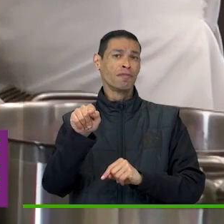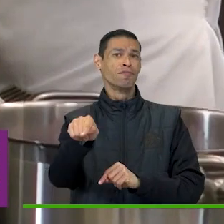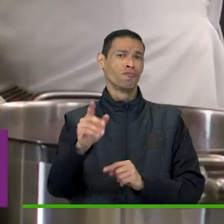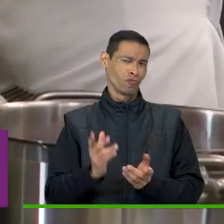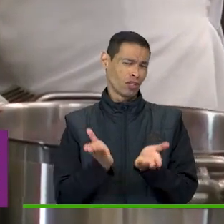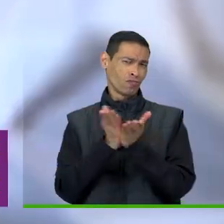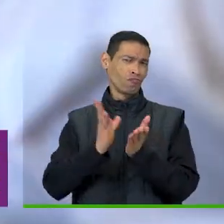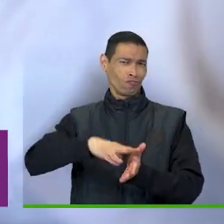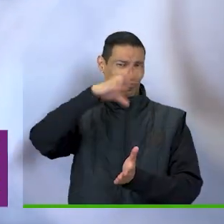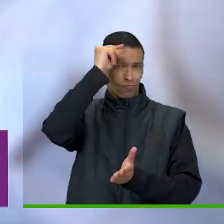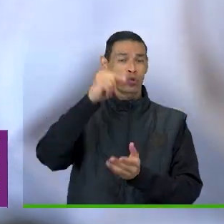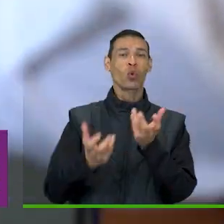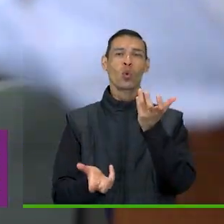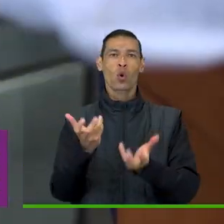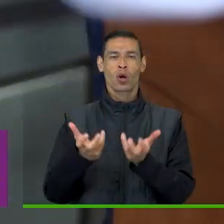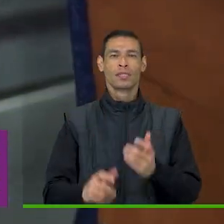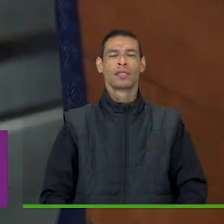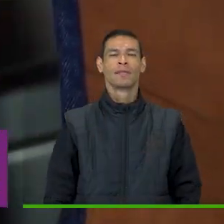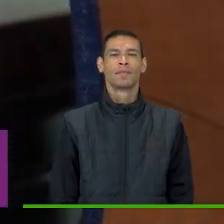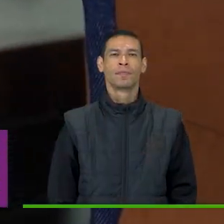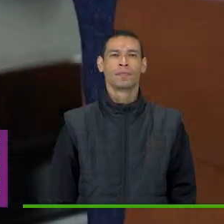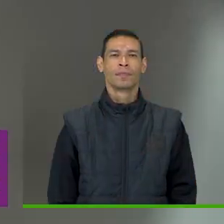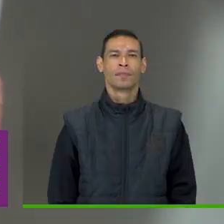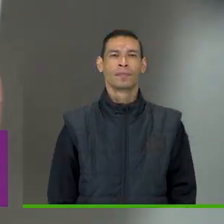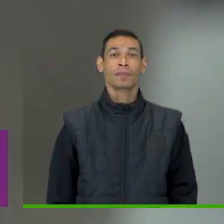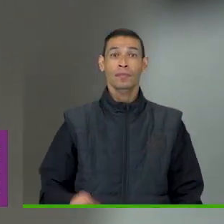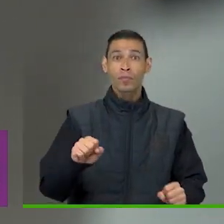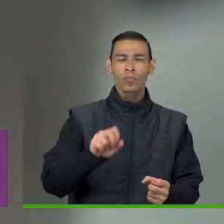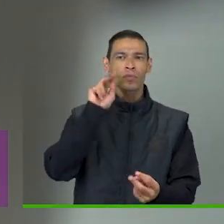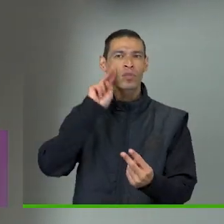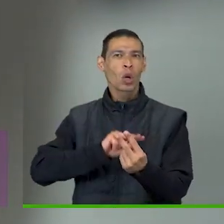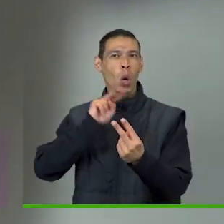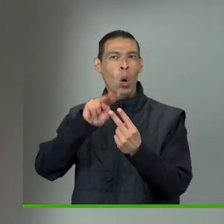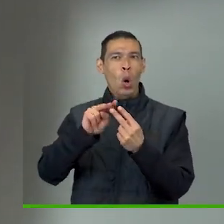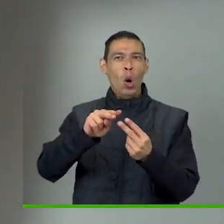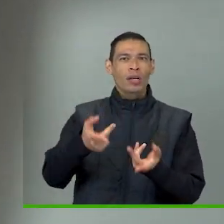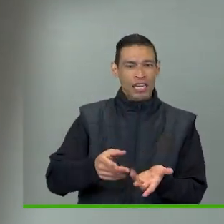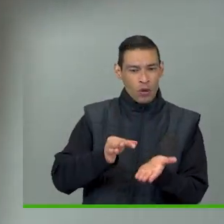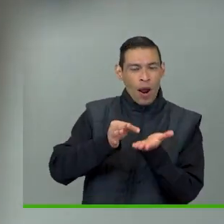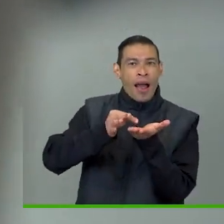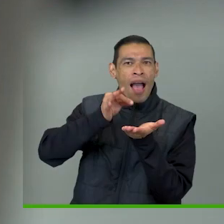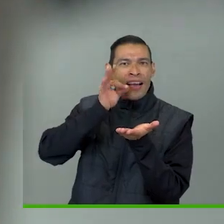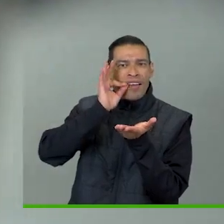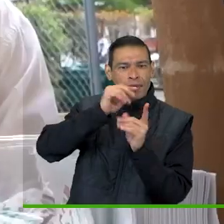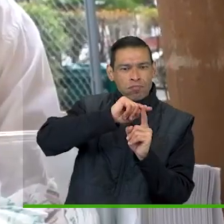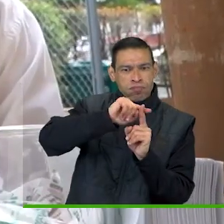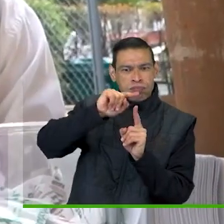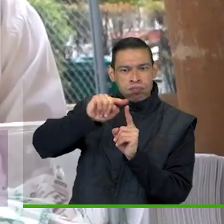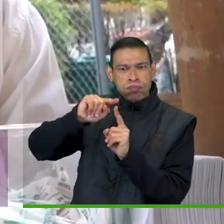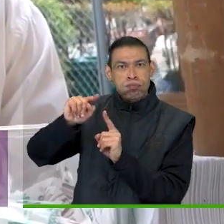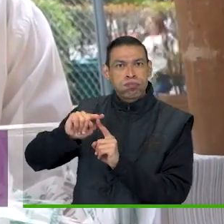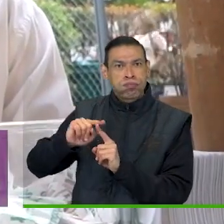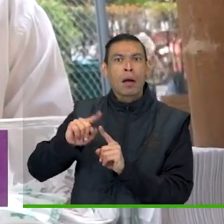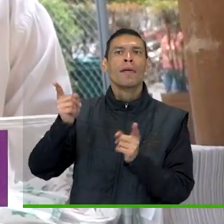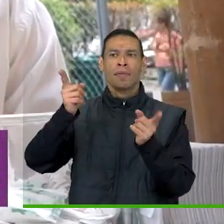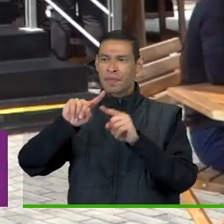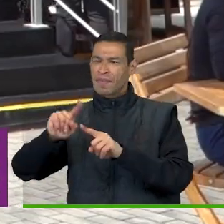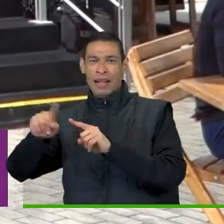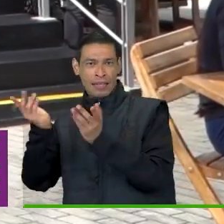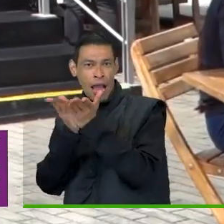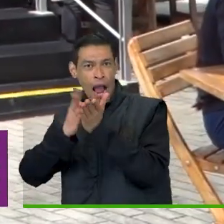Una posibilidad de conocer diferentes clases de bebidas a base de café y otras elaboraciones de los aprendices e instructores del